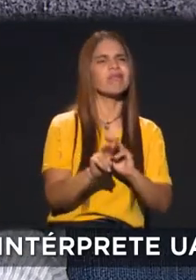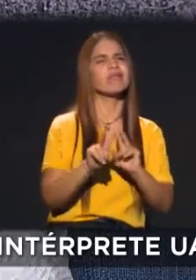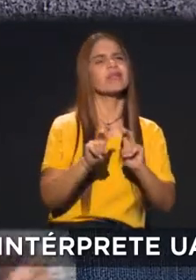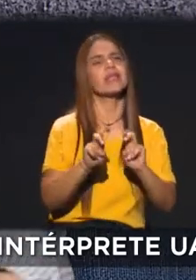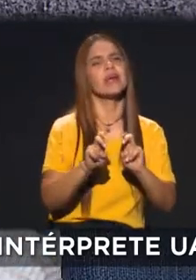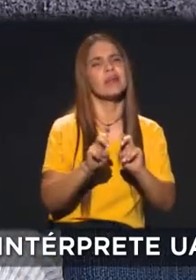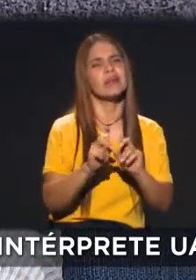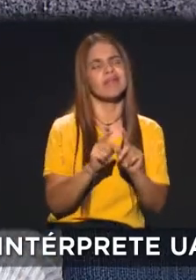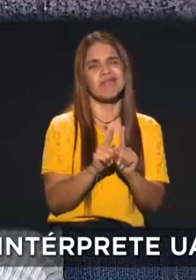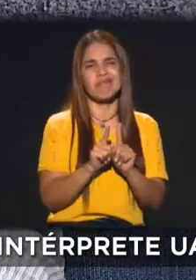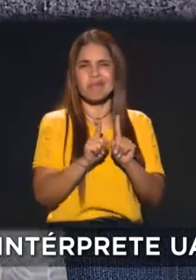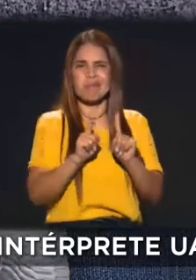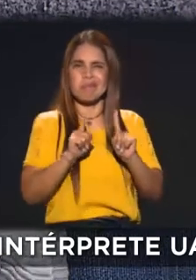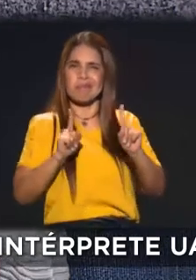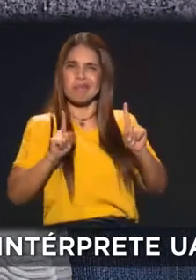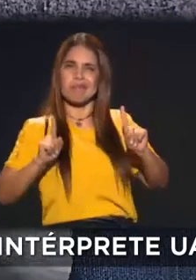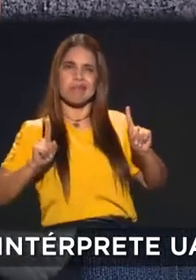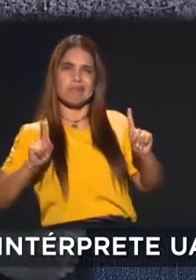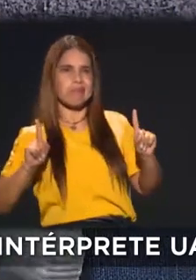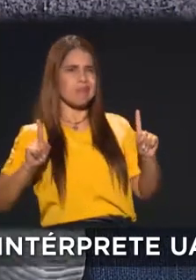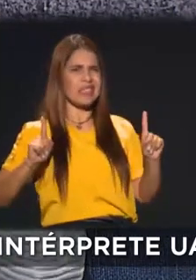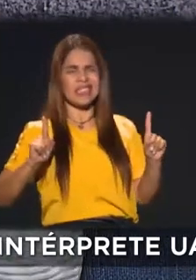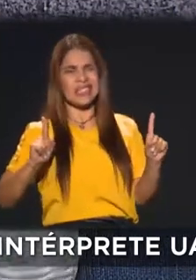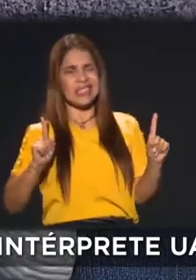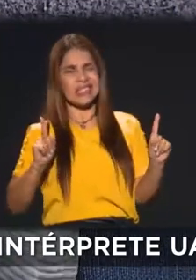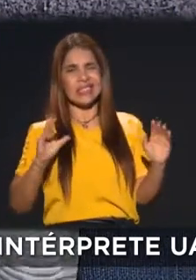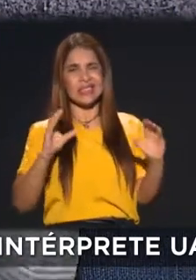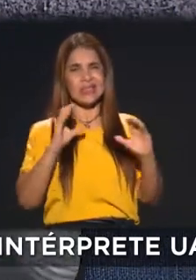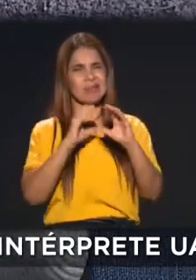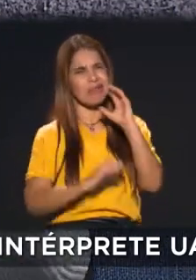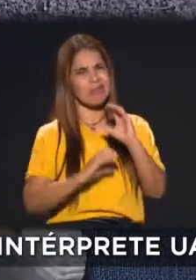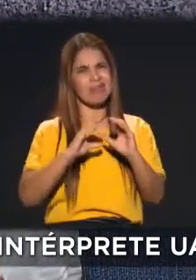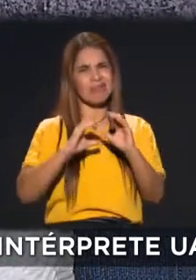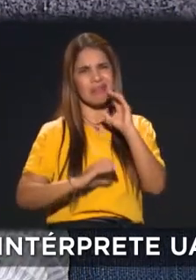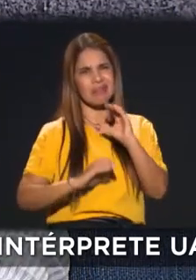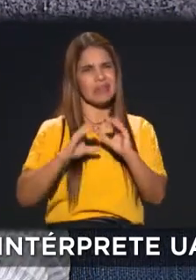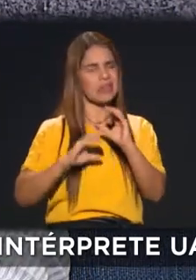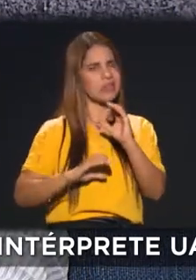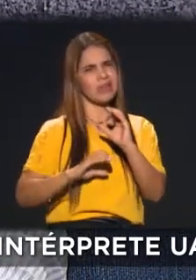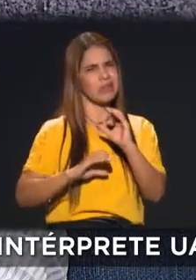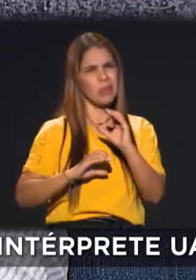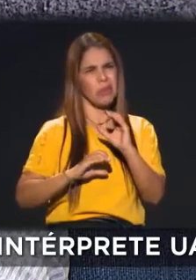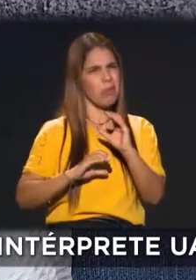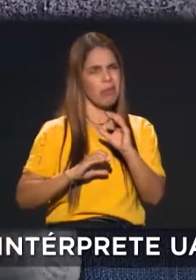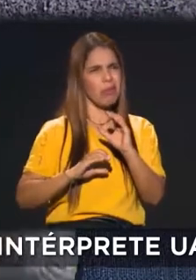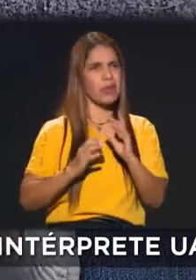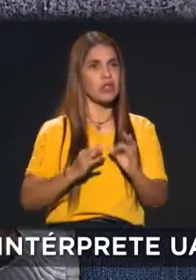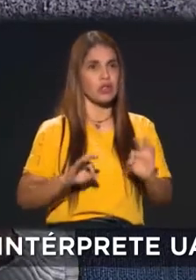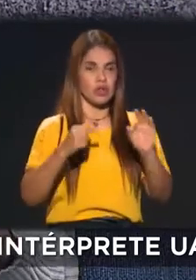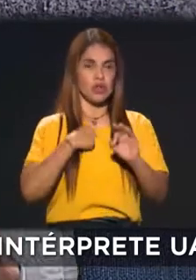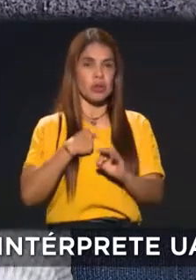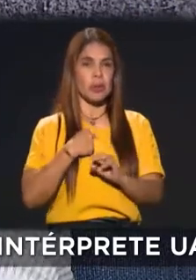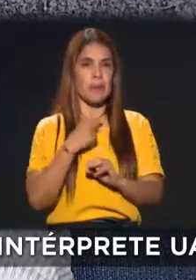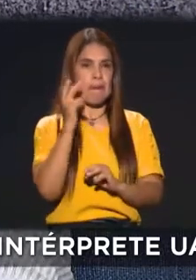de distanciamiento, una imposibilidad a veces como de entablar un diálogo fluido con otra persona. Entonces, por ejemplo, yo